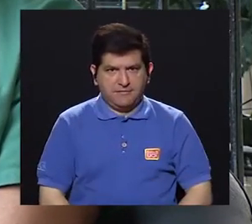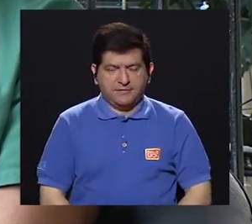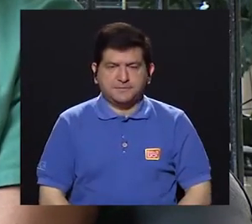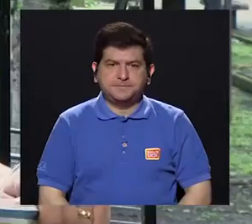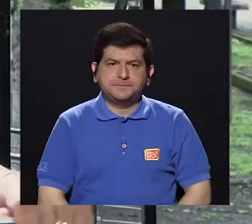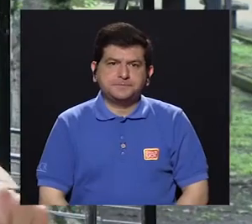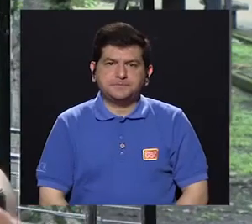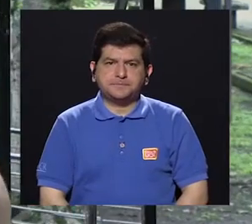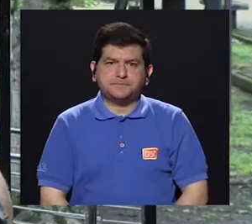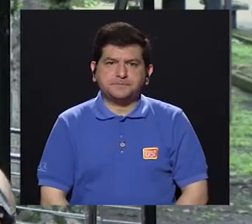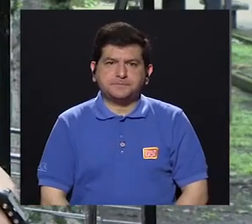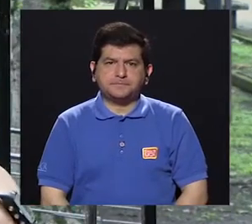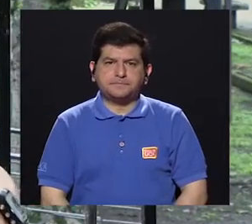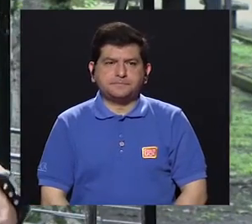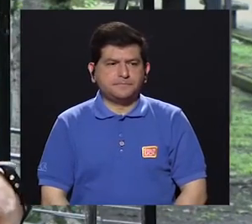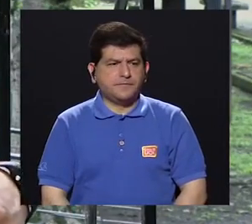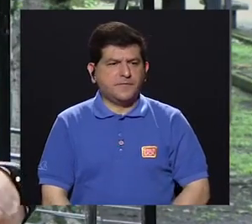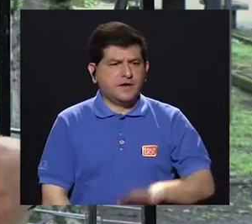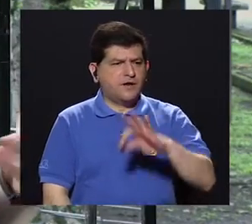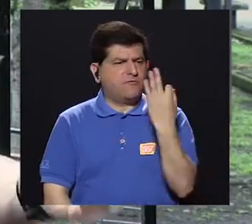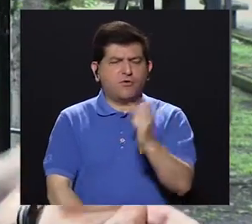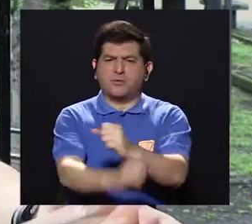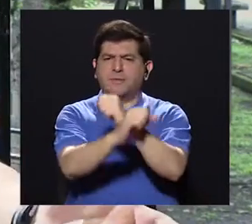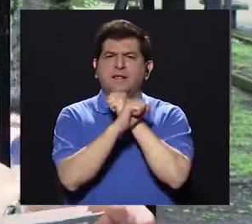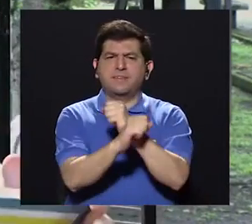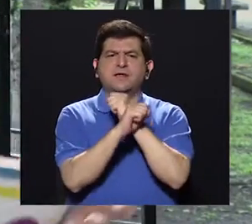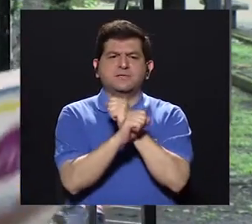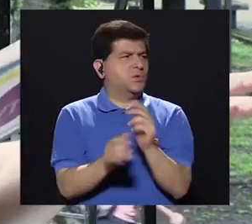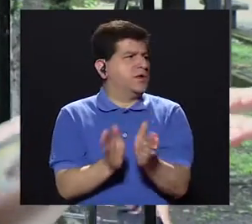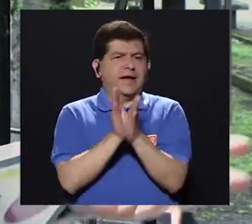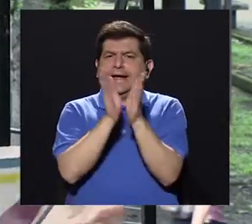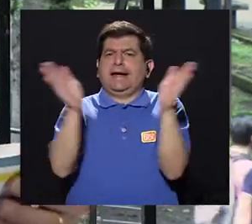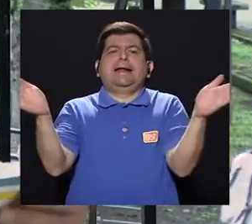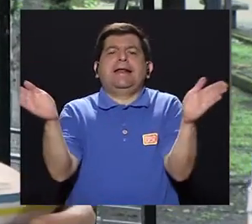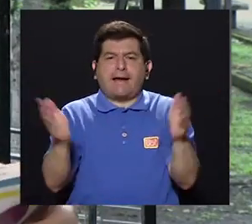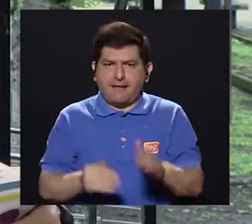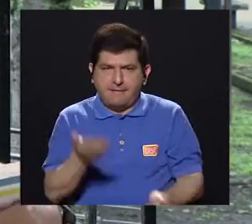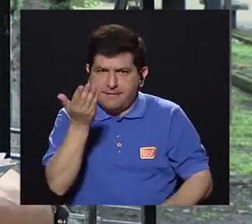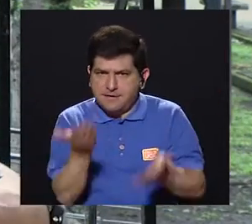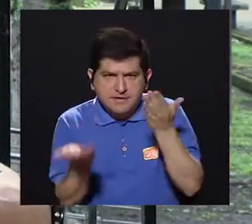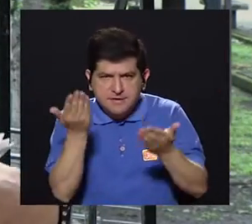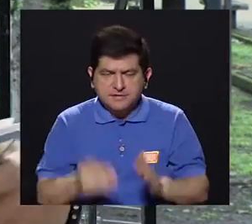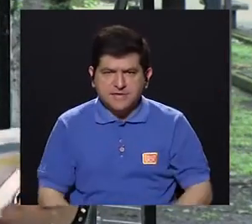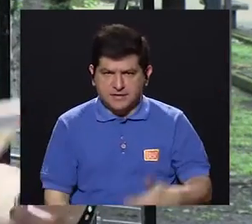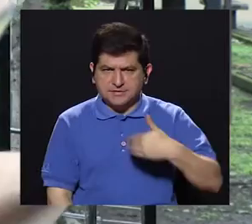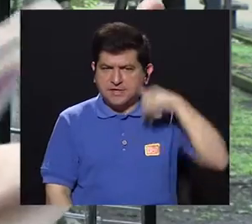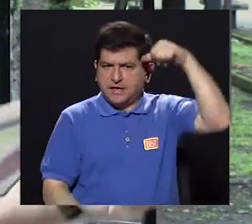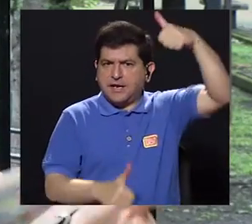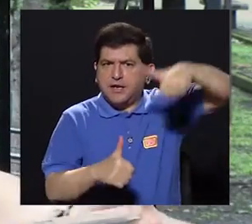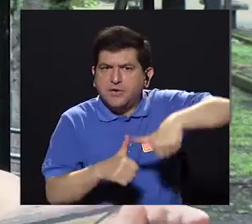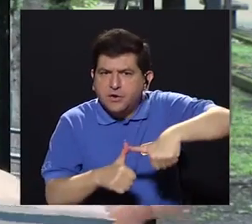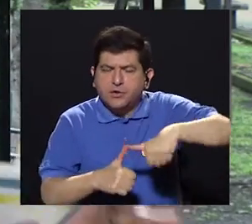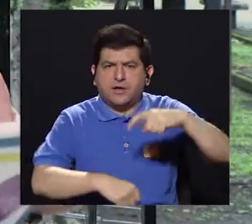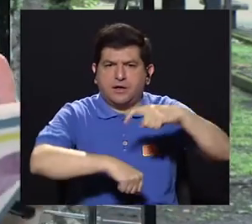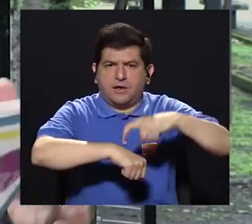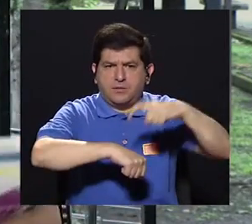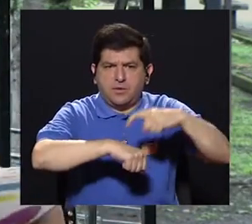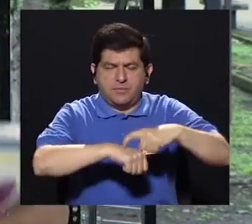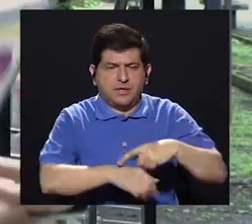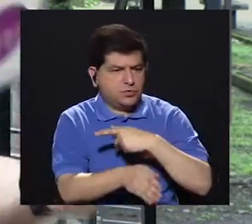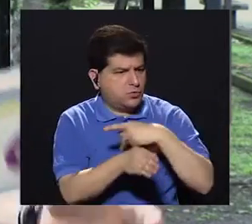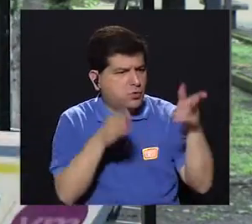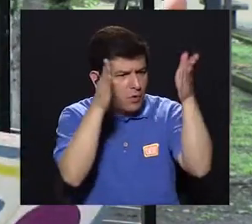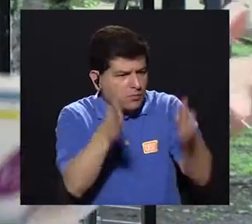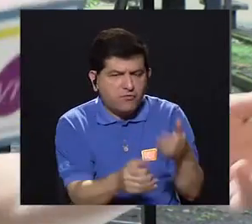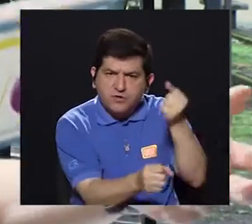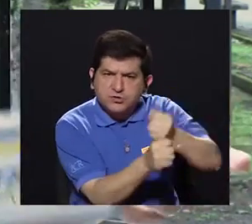¿Y qué medidas de seguridad en términos generales pues se deben de tener en cuenta tanto para